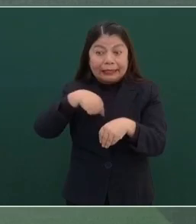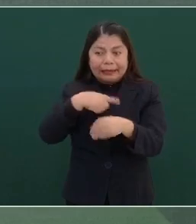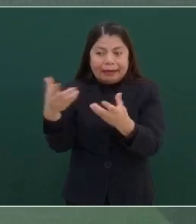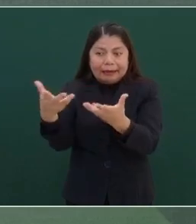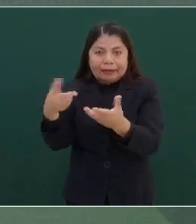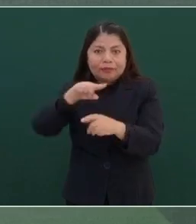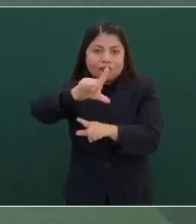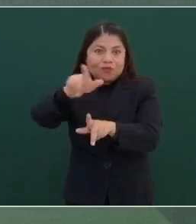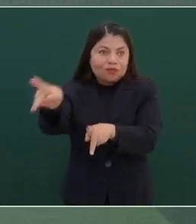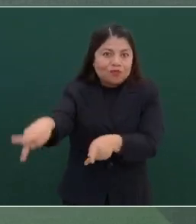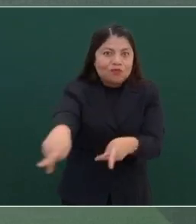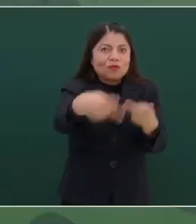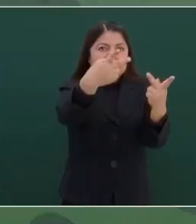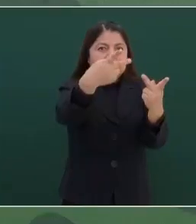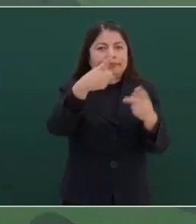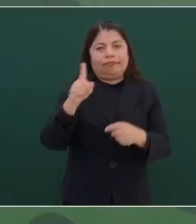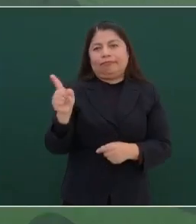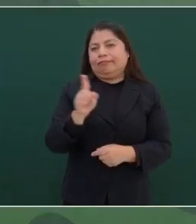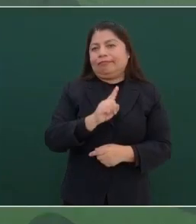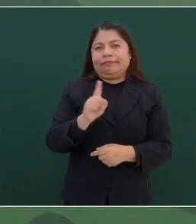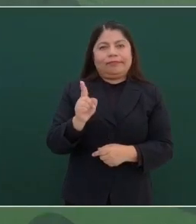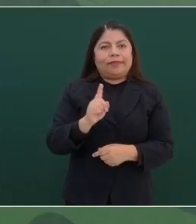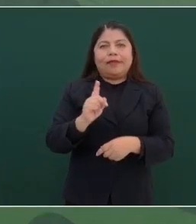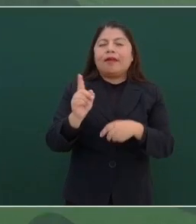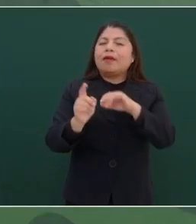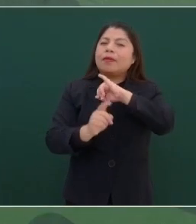a Estados Unidos